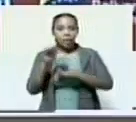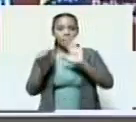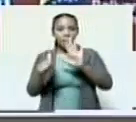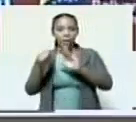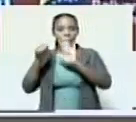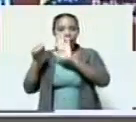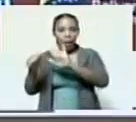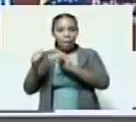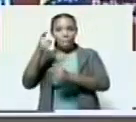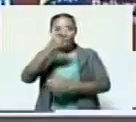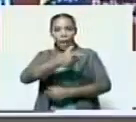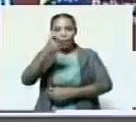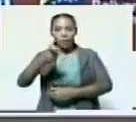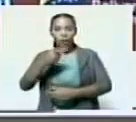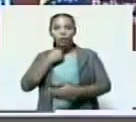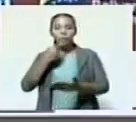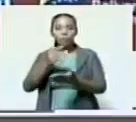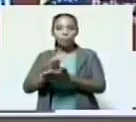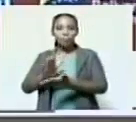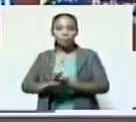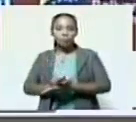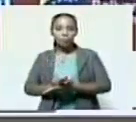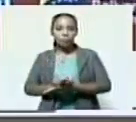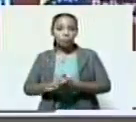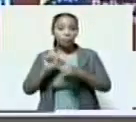25.366 personas. Asimismo,